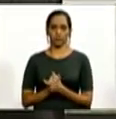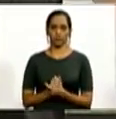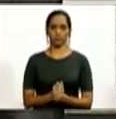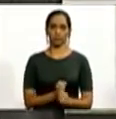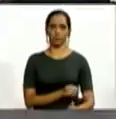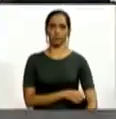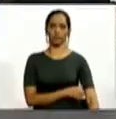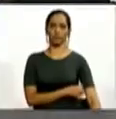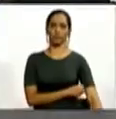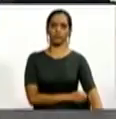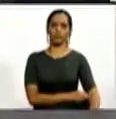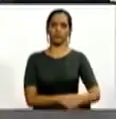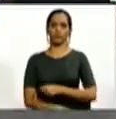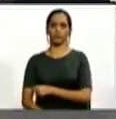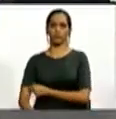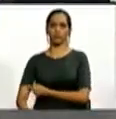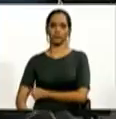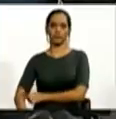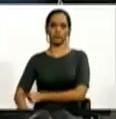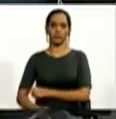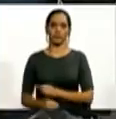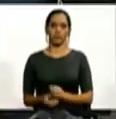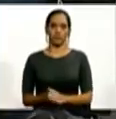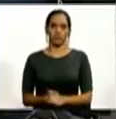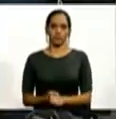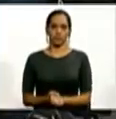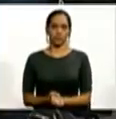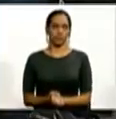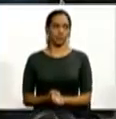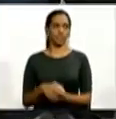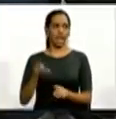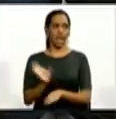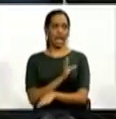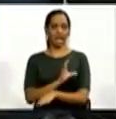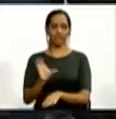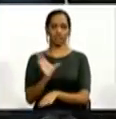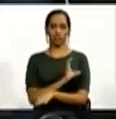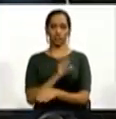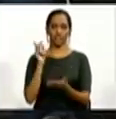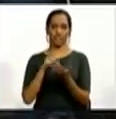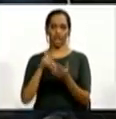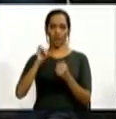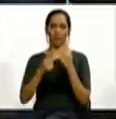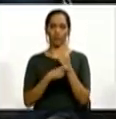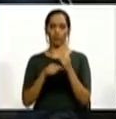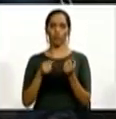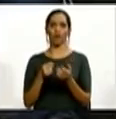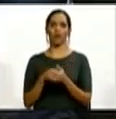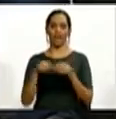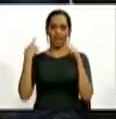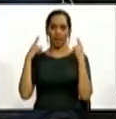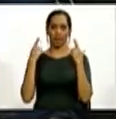¿Qué te puedo decir? Esa es la canción del, de la llegada de Juan Guaidó aquí a Mike Díaz. No, pues. ¡Ay!